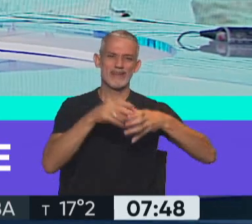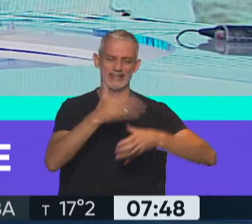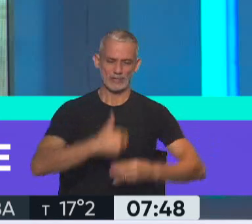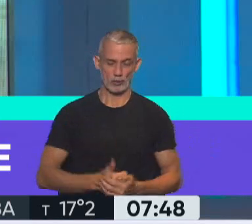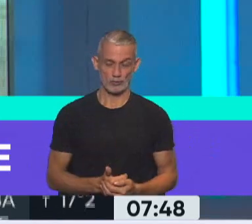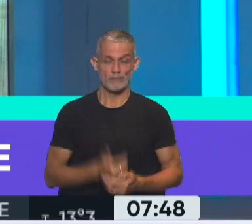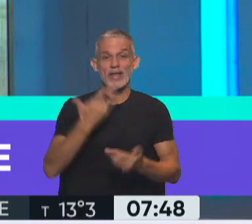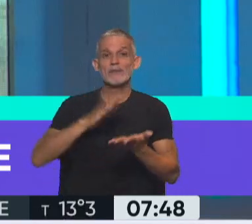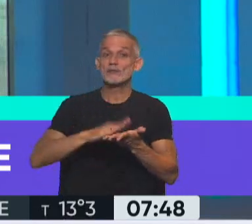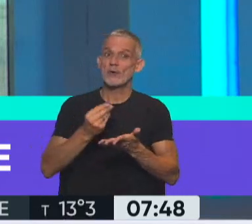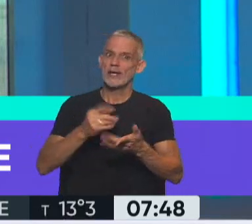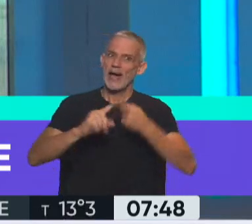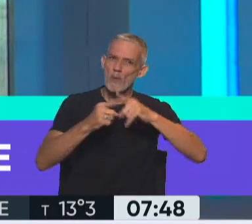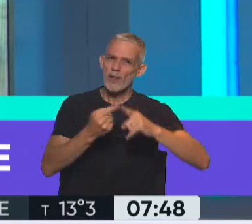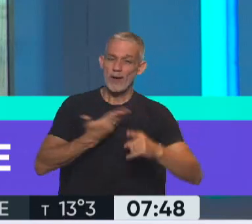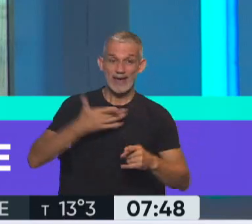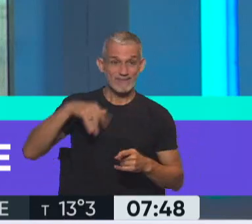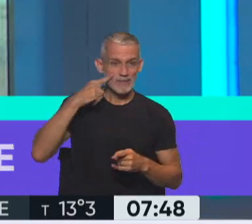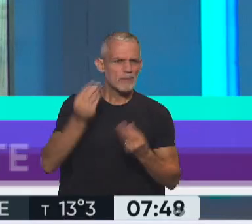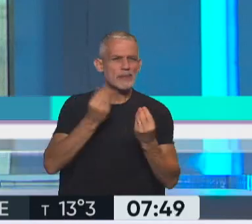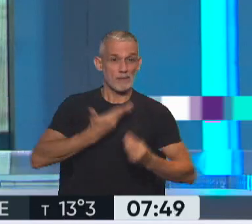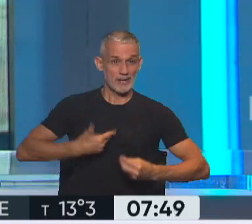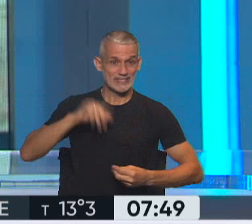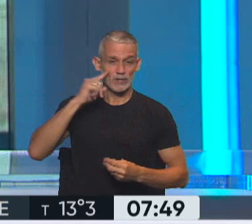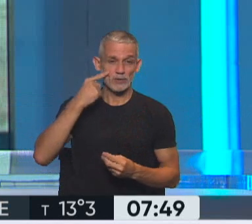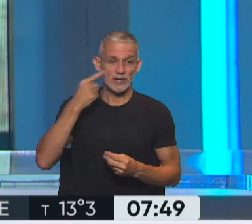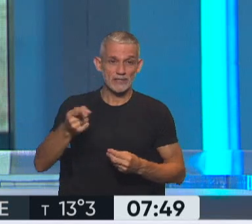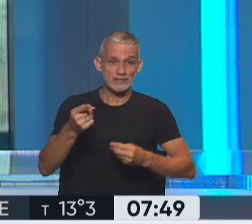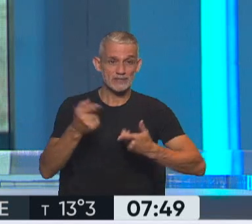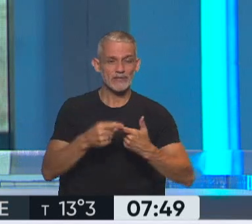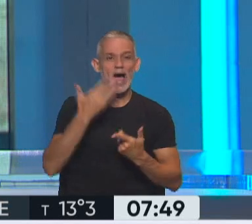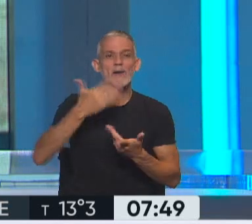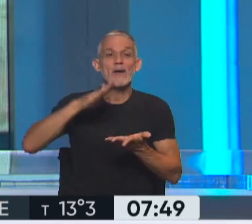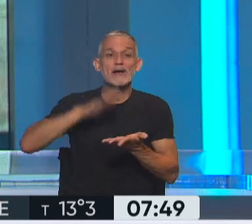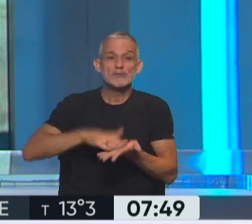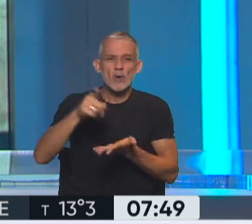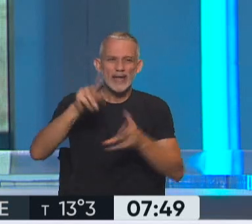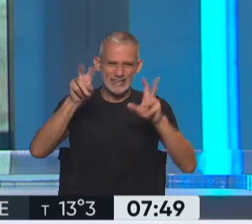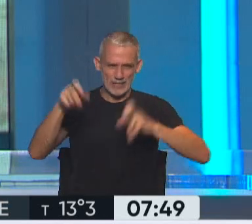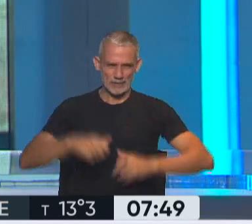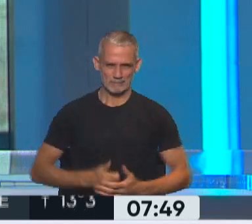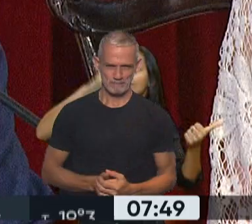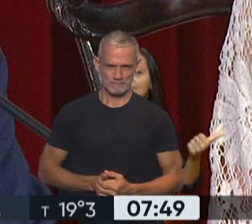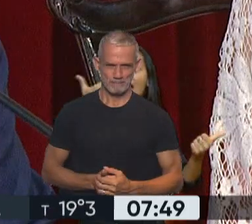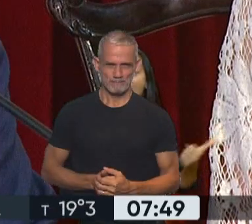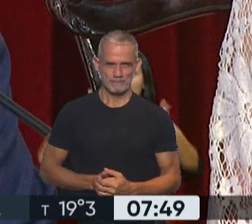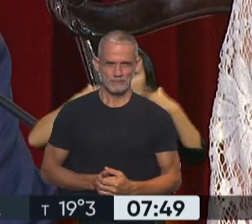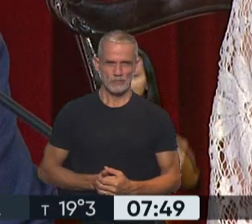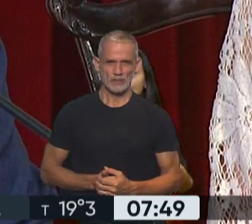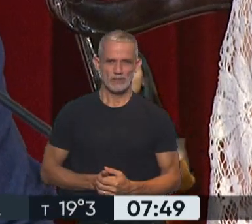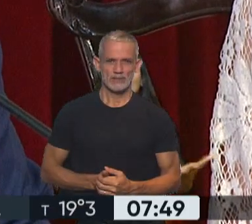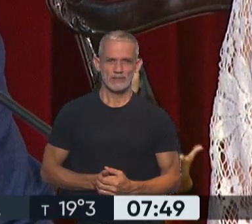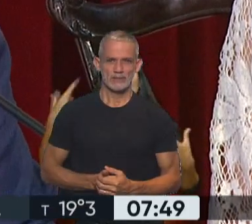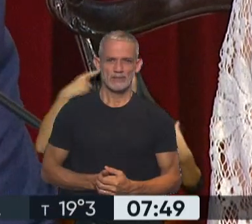Y hablando del acuerdo con el Fondo Monetario Internacional, de esta manera el presidente Alberto Fernández se refería a ese entendimiento.